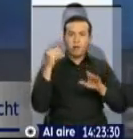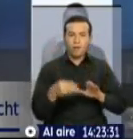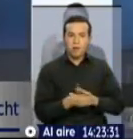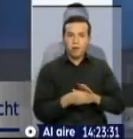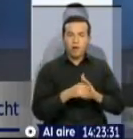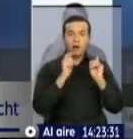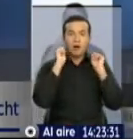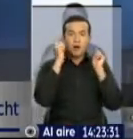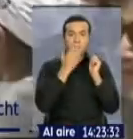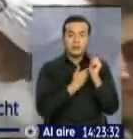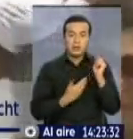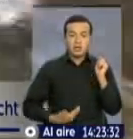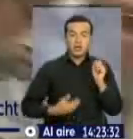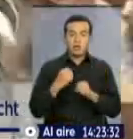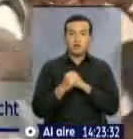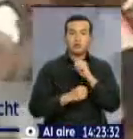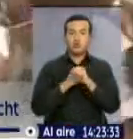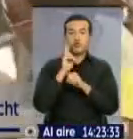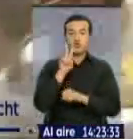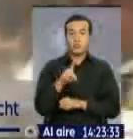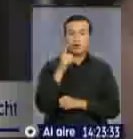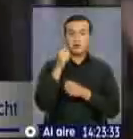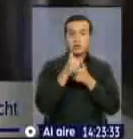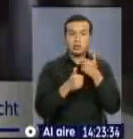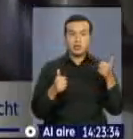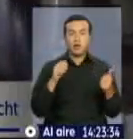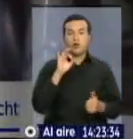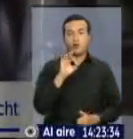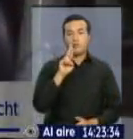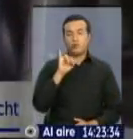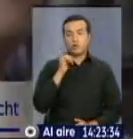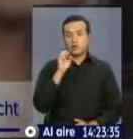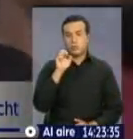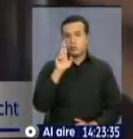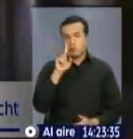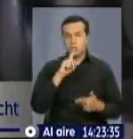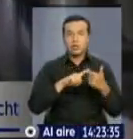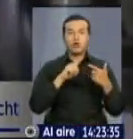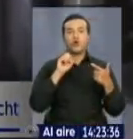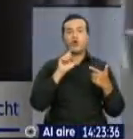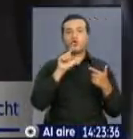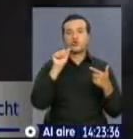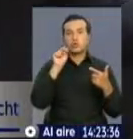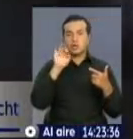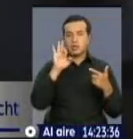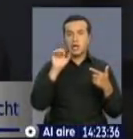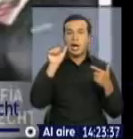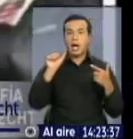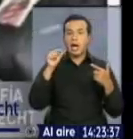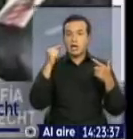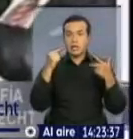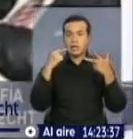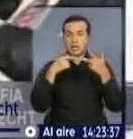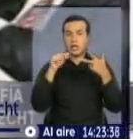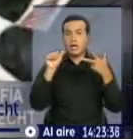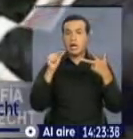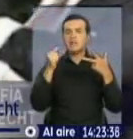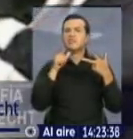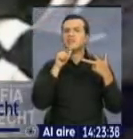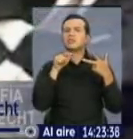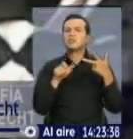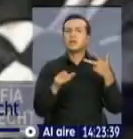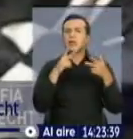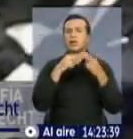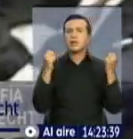campañas presidenciales de 2011 de los entonces candidatos Keiko Fujimori y Ollanta Humala, y que las siglas AG que aparecen en una de sus agendas se refieren